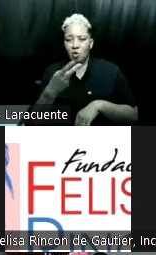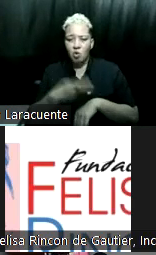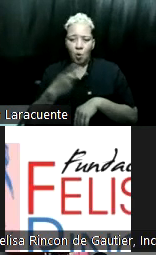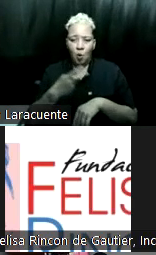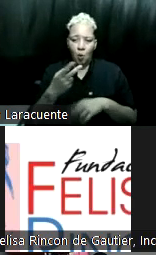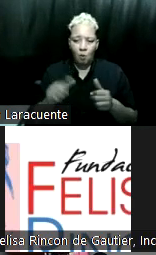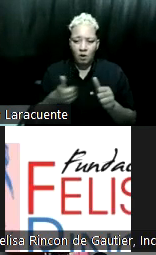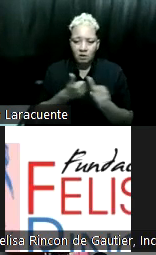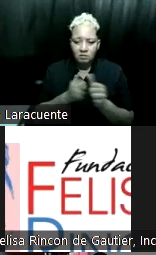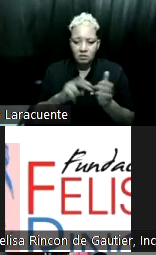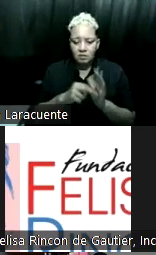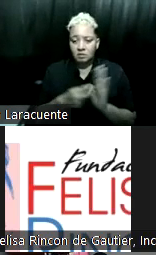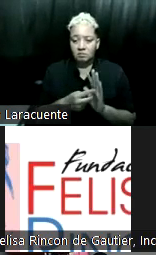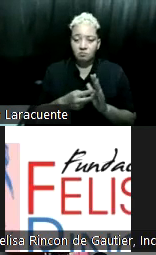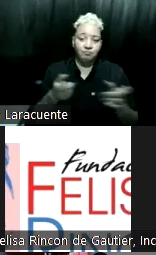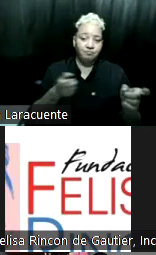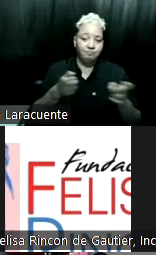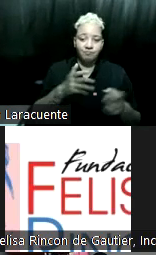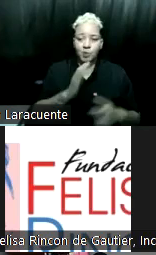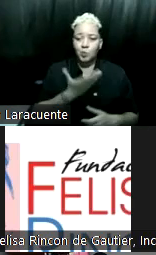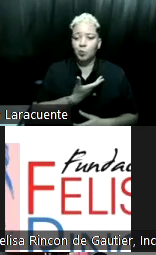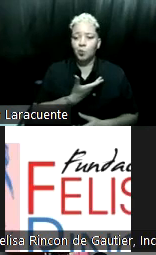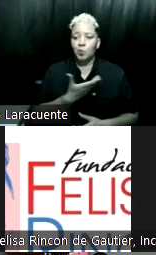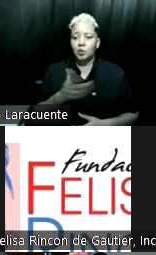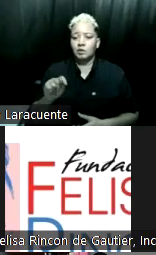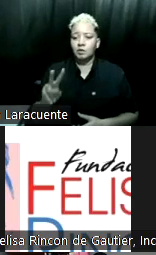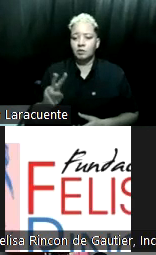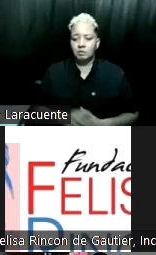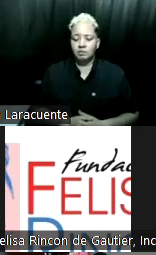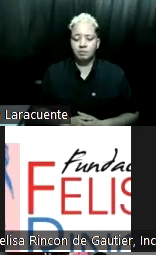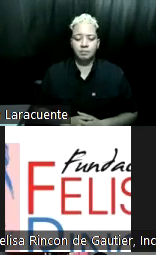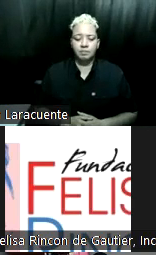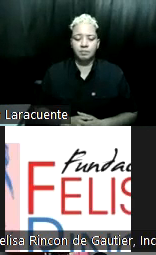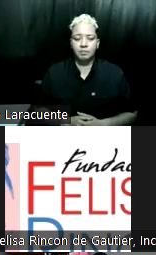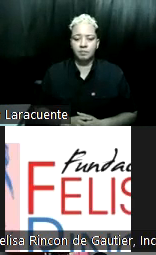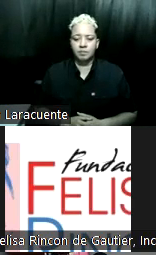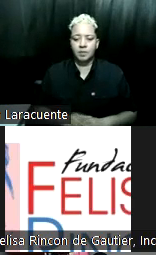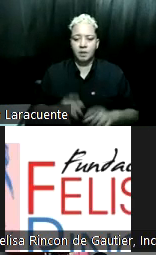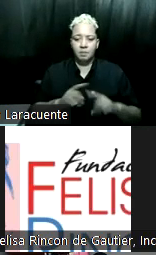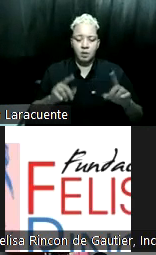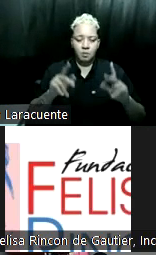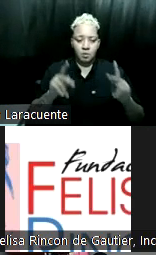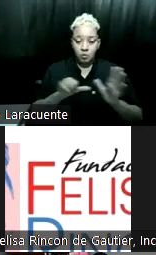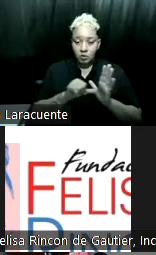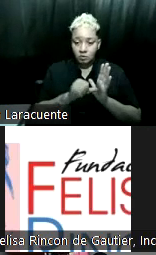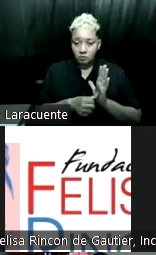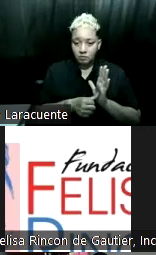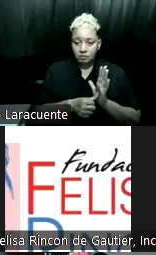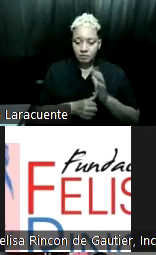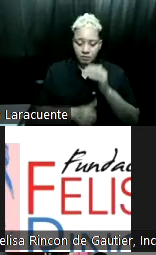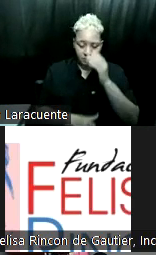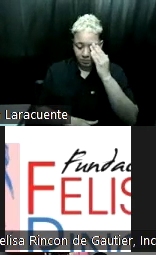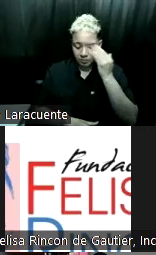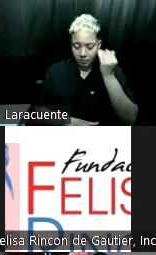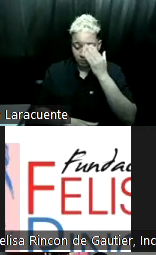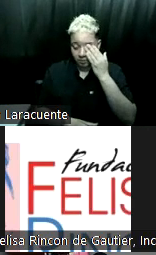sentido reinan en nuestra televisión. Pero la persona más destacada, amigos y